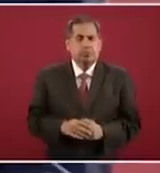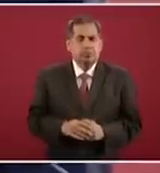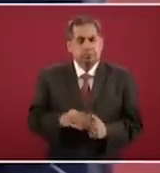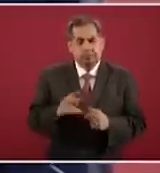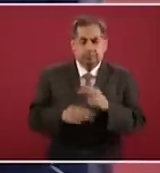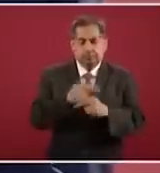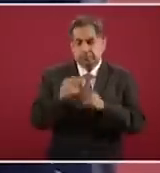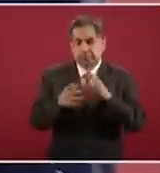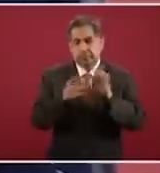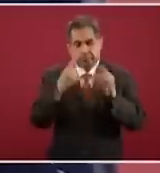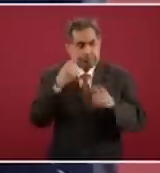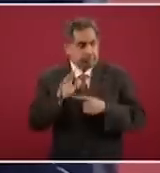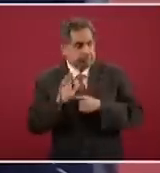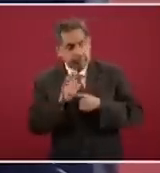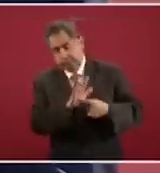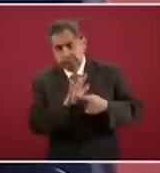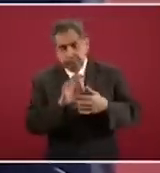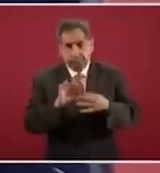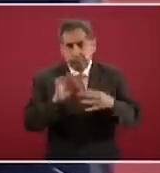para demostrar